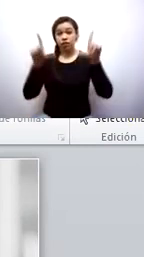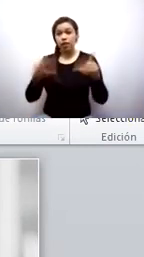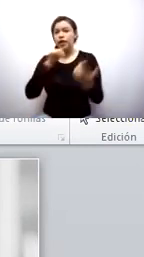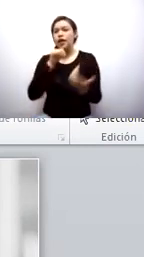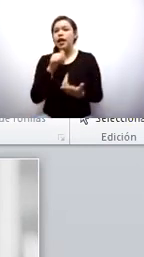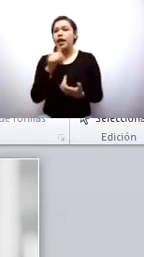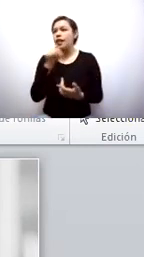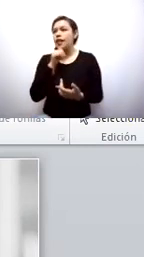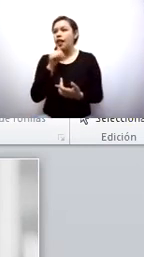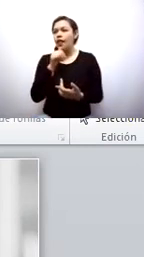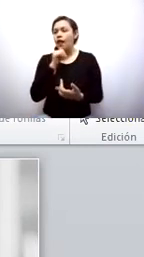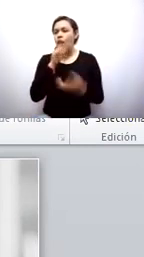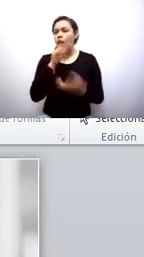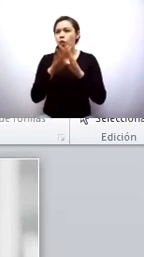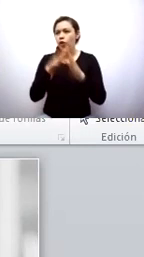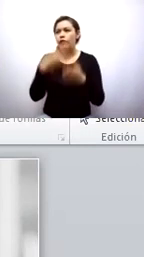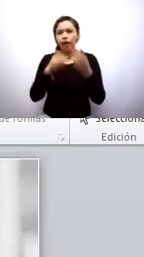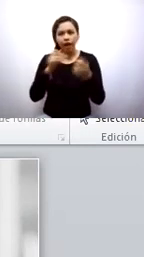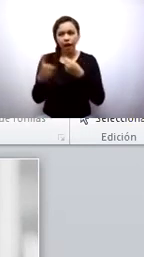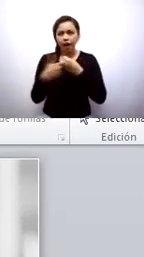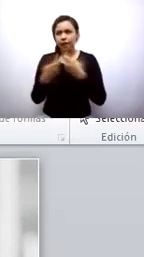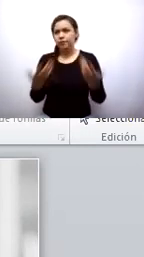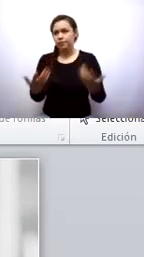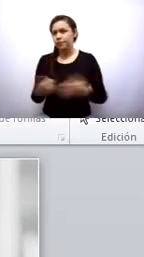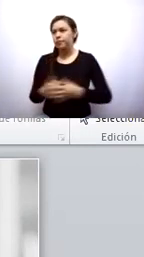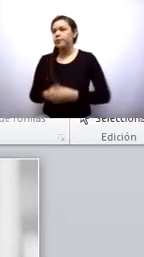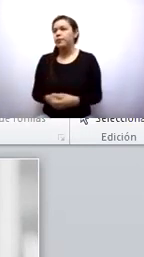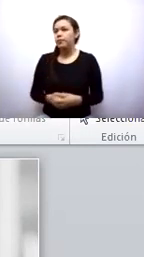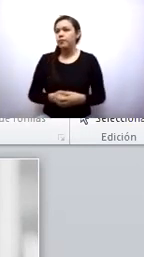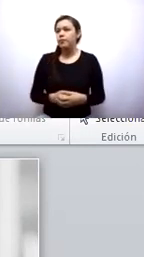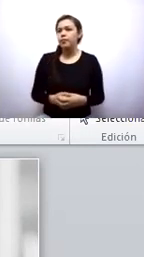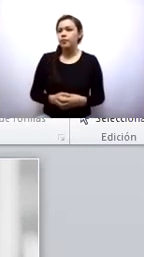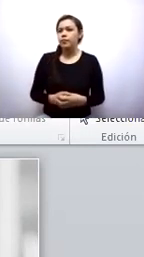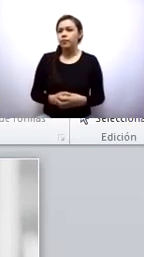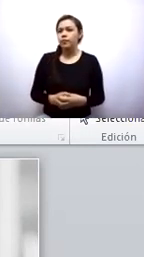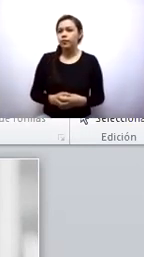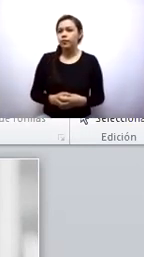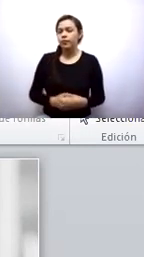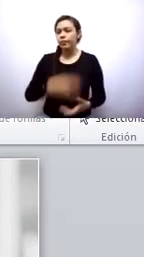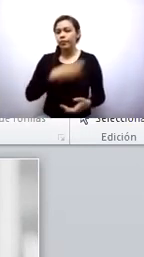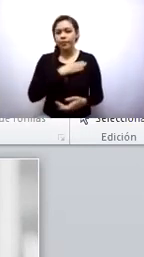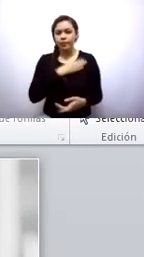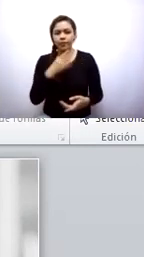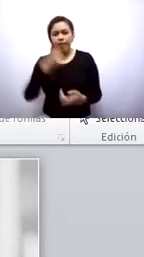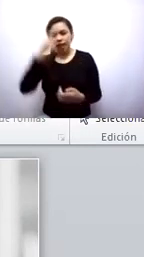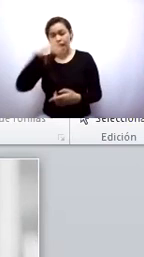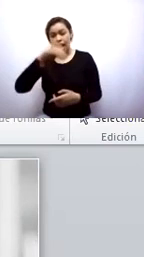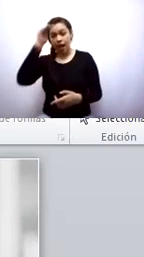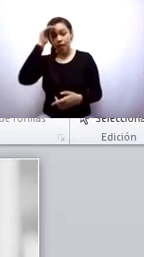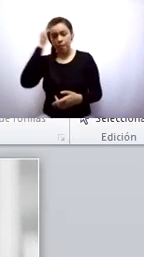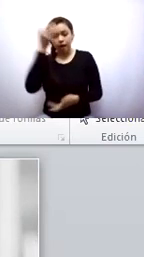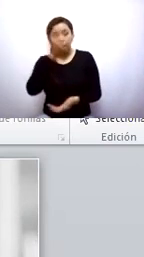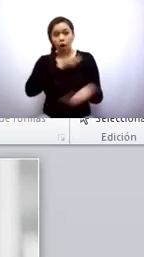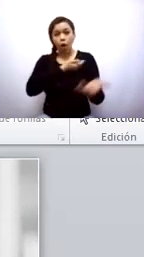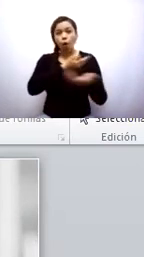¿no? En ese sentido, pues bueno, habría que pensar en justamente el compartir todos